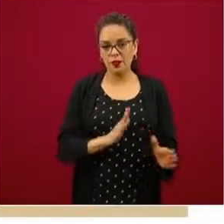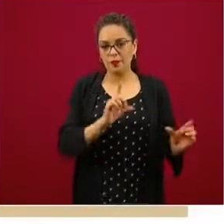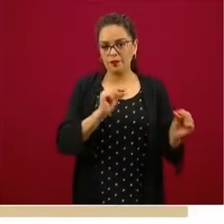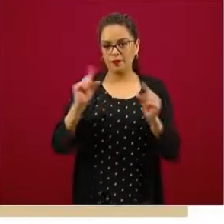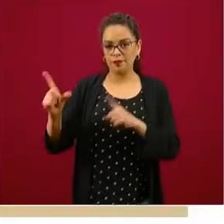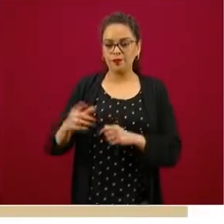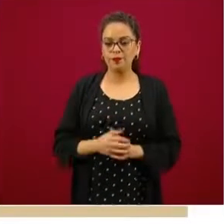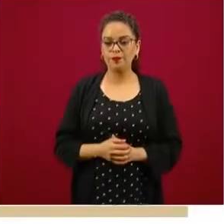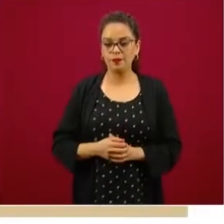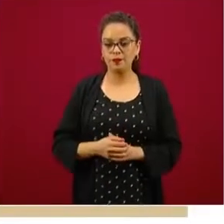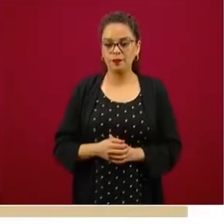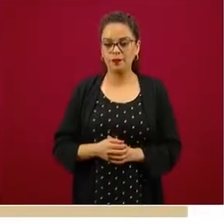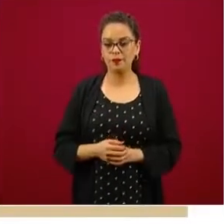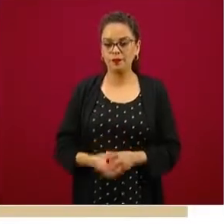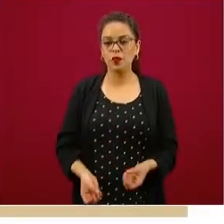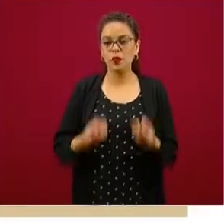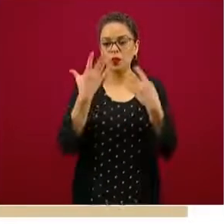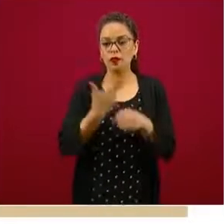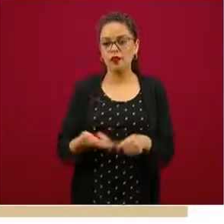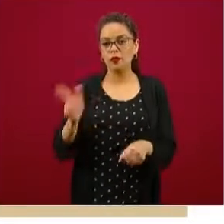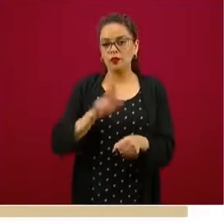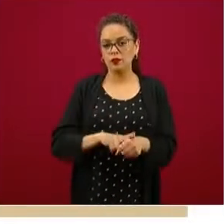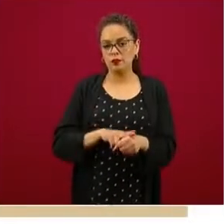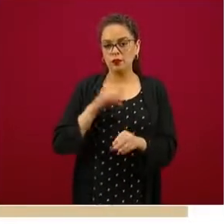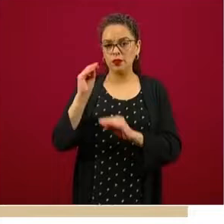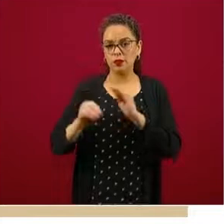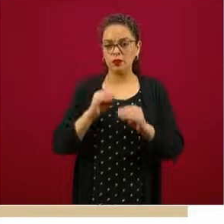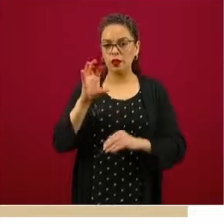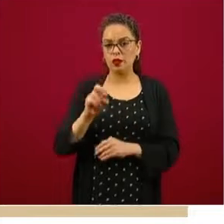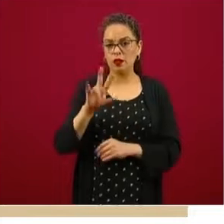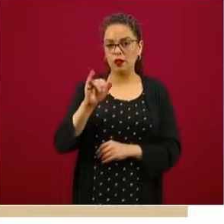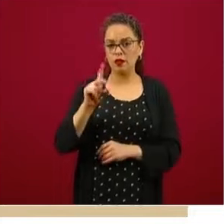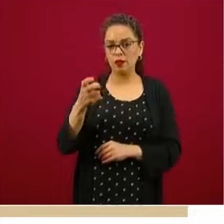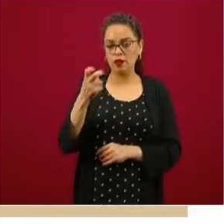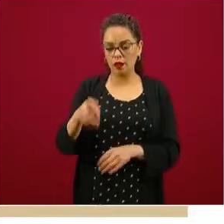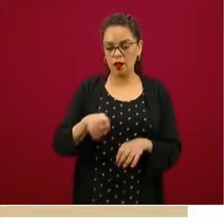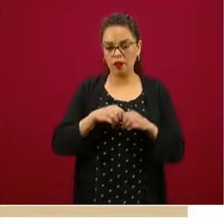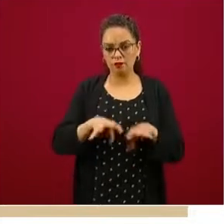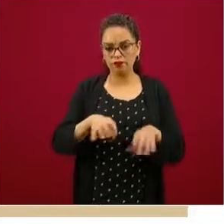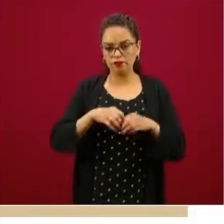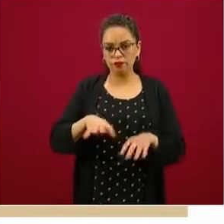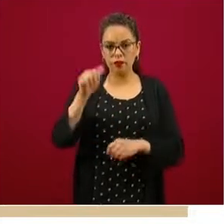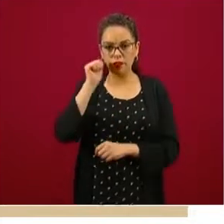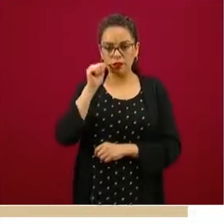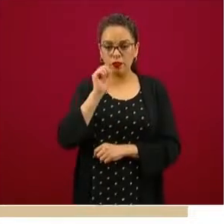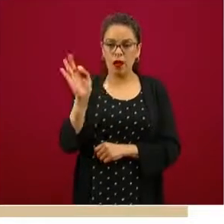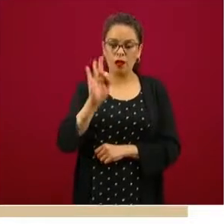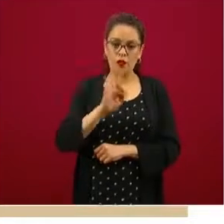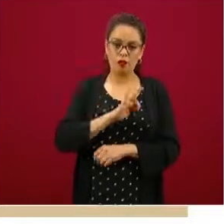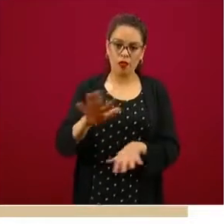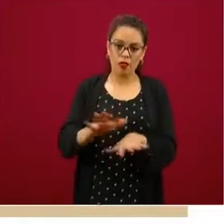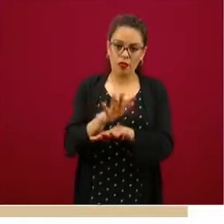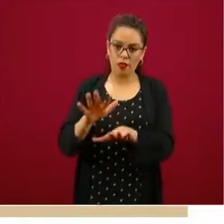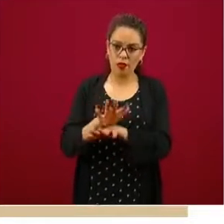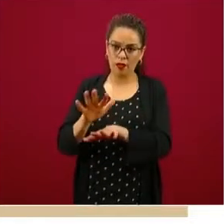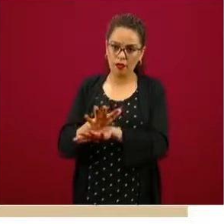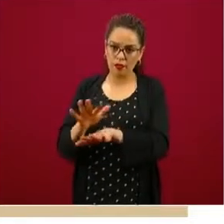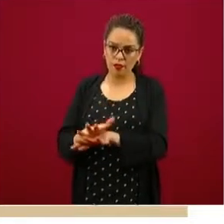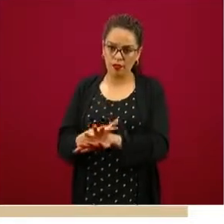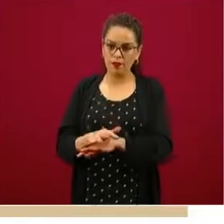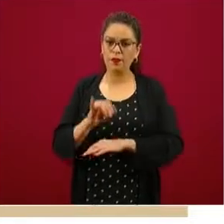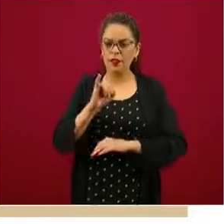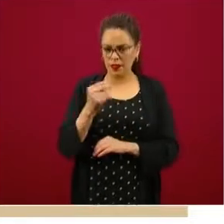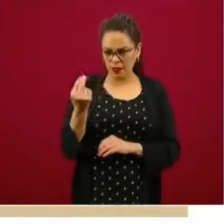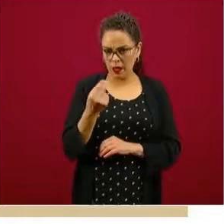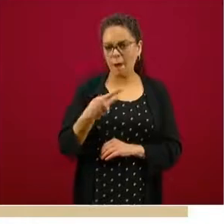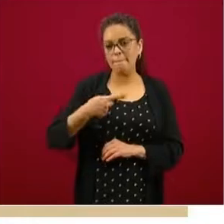El número de hospitales COVID, que lo vamos informando de acuerdo a los posibles cambios, no necesariamente tiene que haber cambio, pero ahí